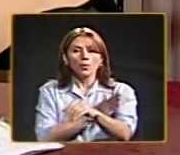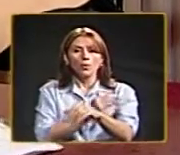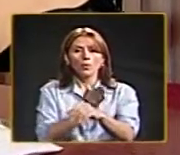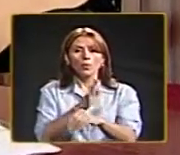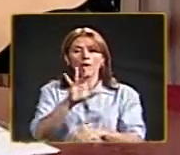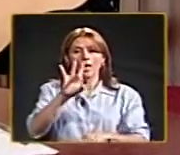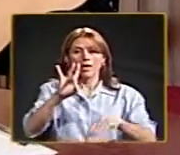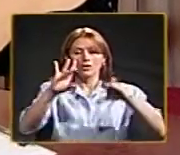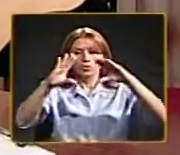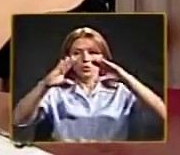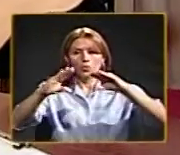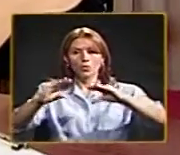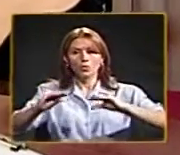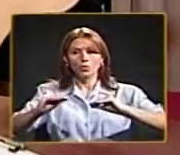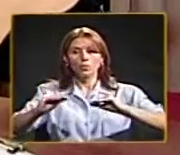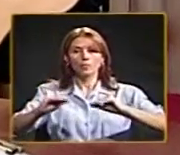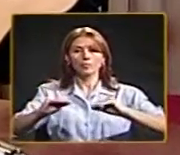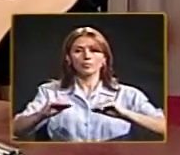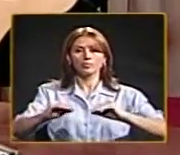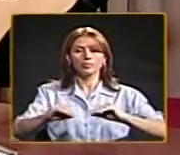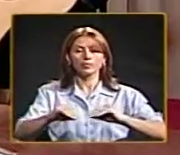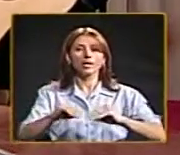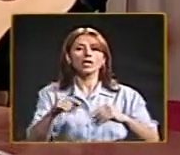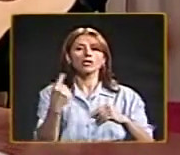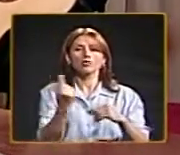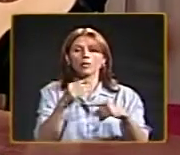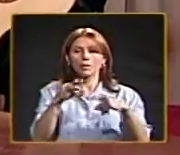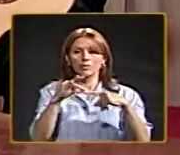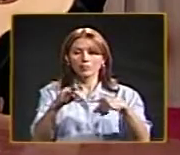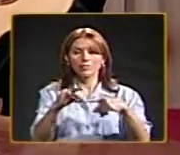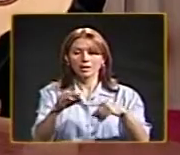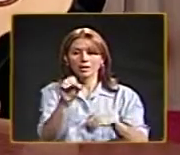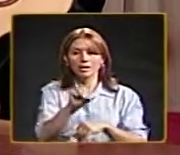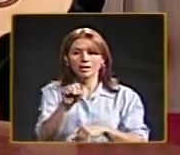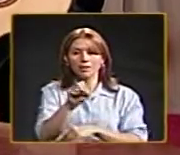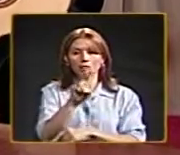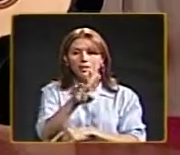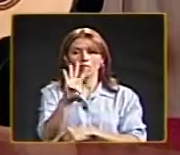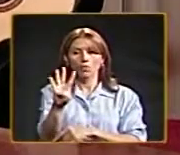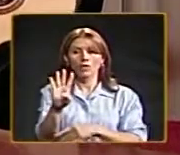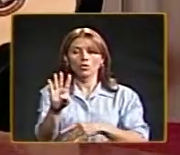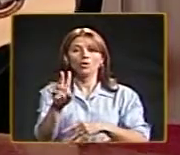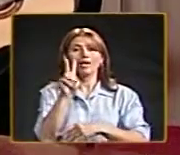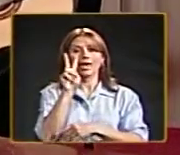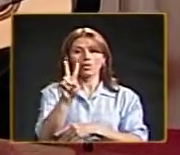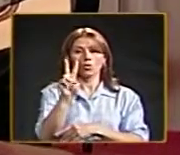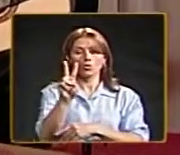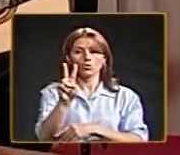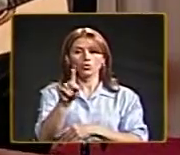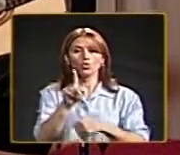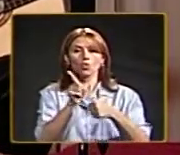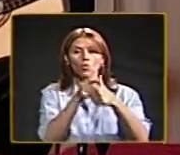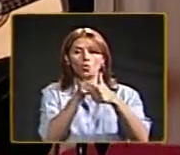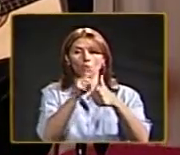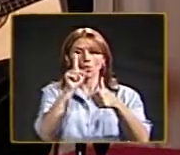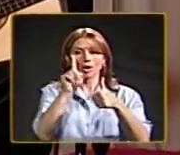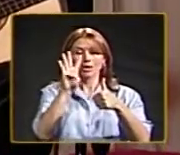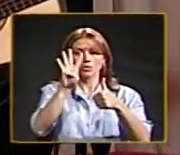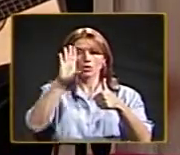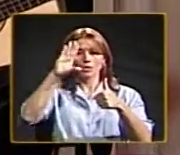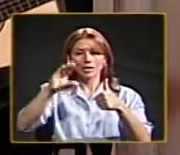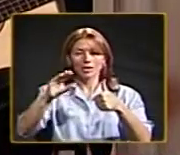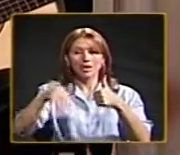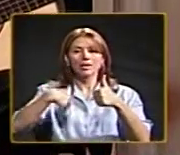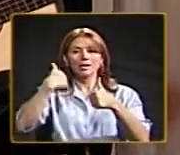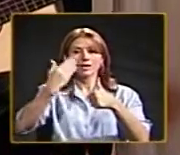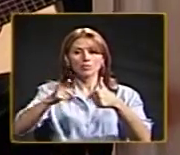a las 8 de la noche. A las 8 de la noche. Exceptuando el sábado 24, que hay dos conciertos, uno a las 4 de la tarde y el concierto de la noche.